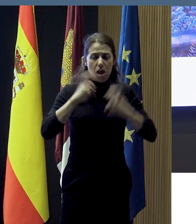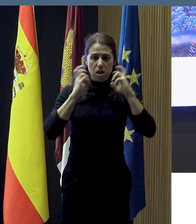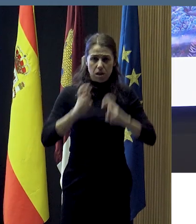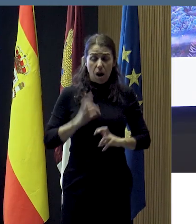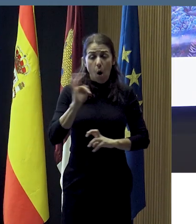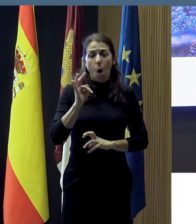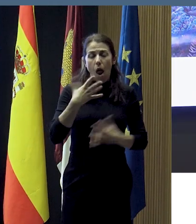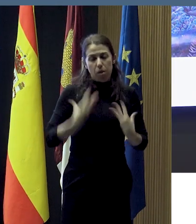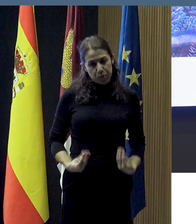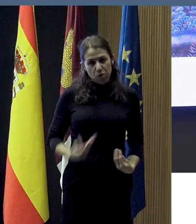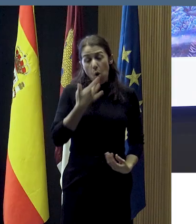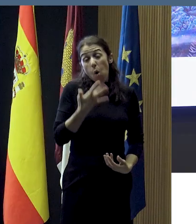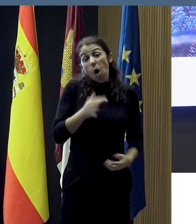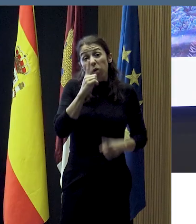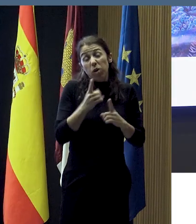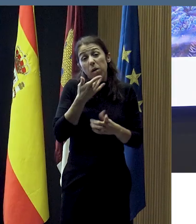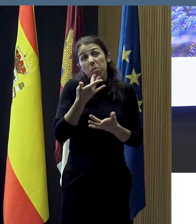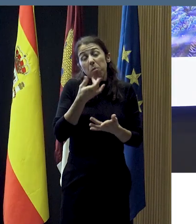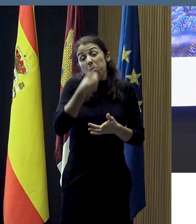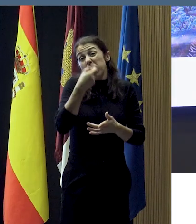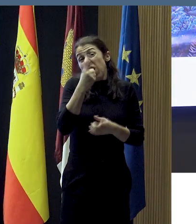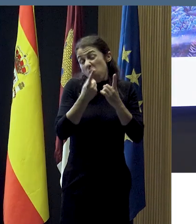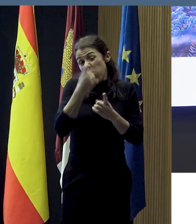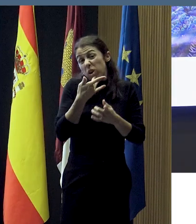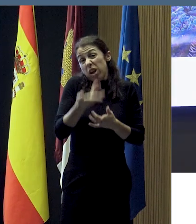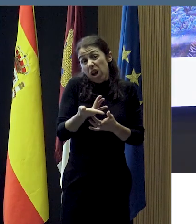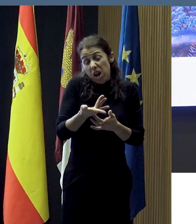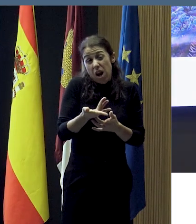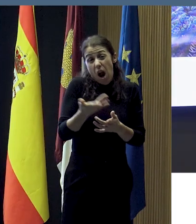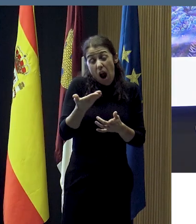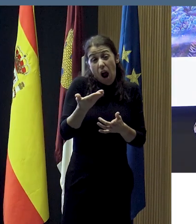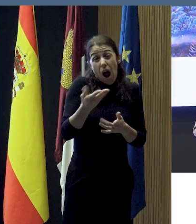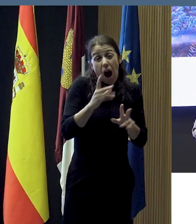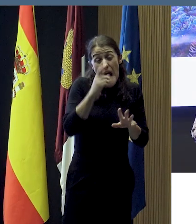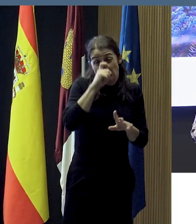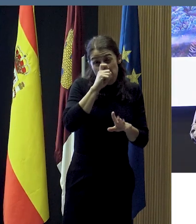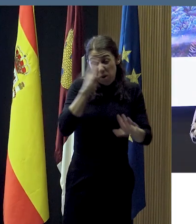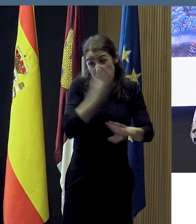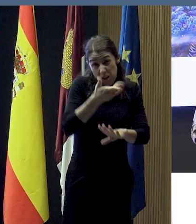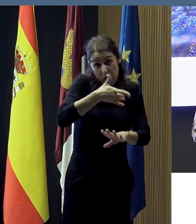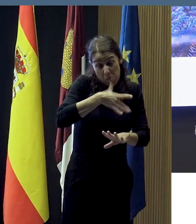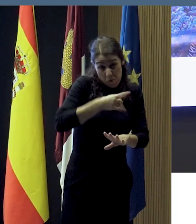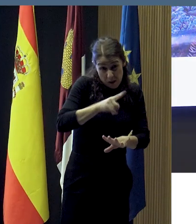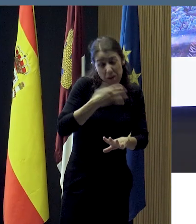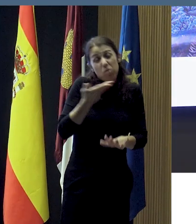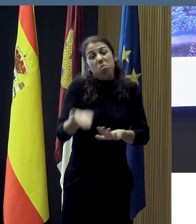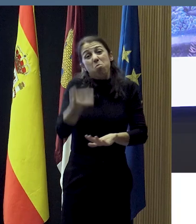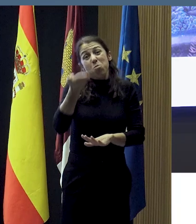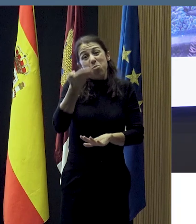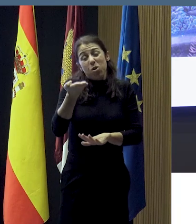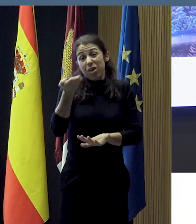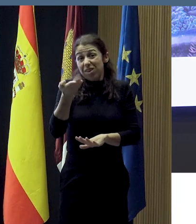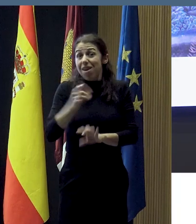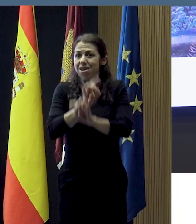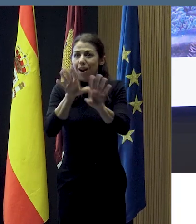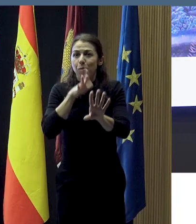estrés, la depresión o incluso algunos medicamentos que pueden dar lugar a la pérdida de memoria. Y esto es importante tenerlo